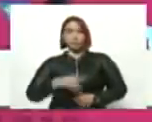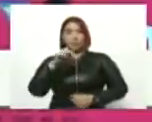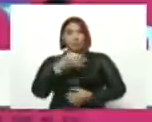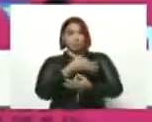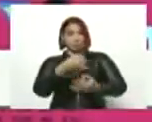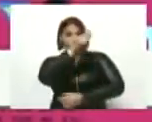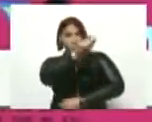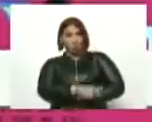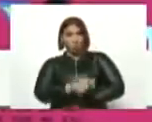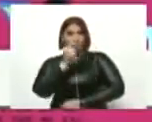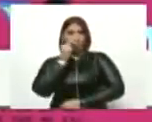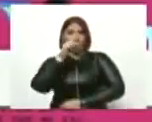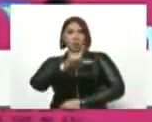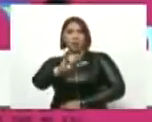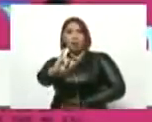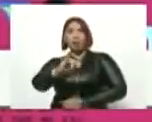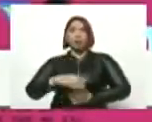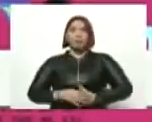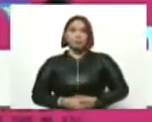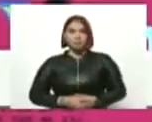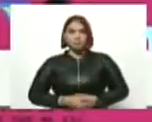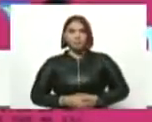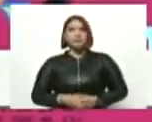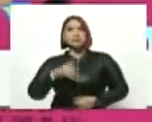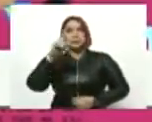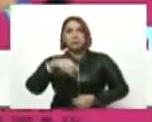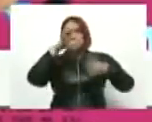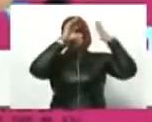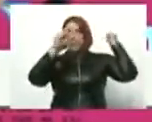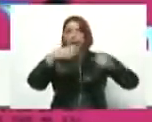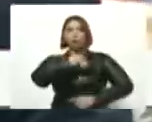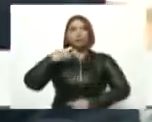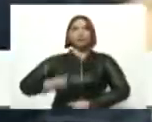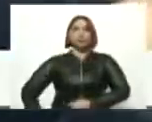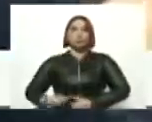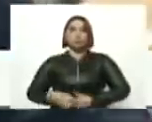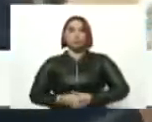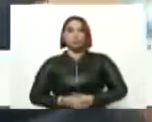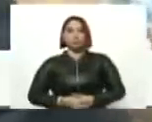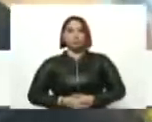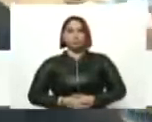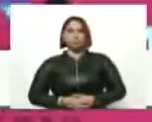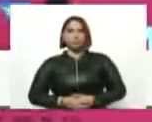Excelentísimo señor Li Barón, embajador de la República Popular China. Gracias por estar aquí, querido camarada.